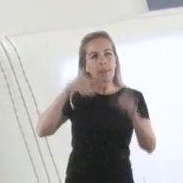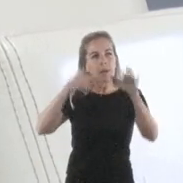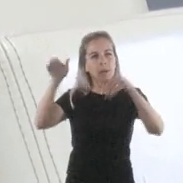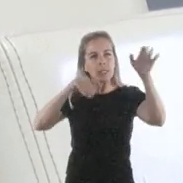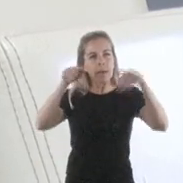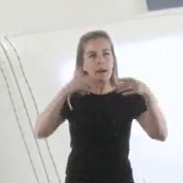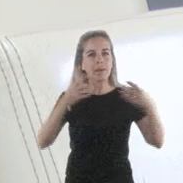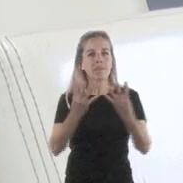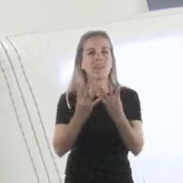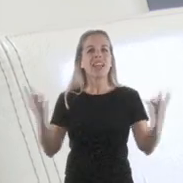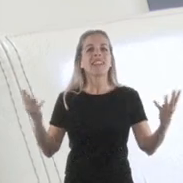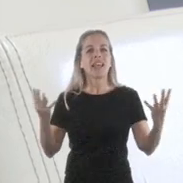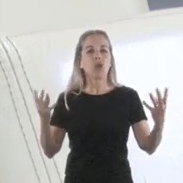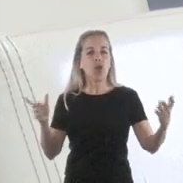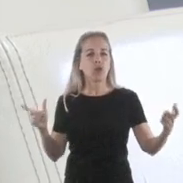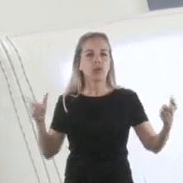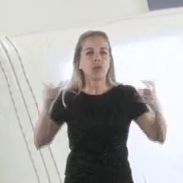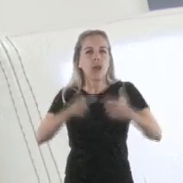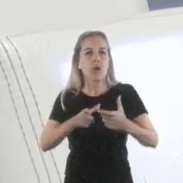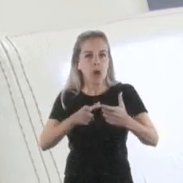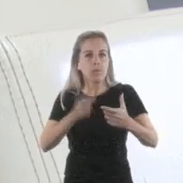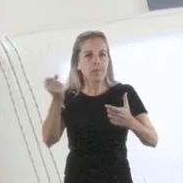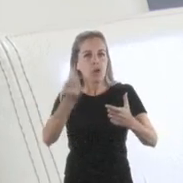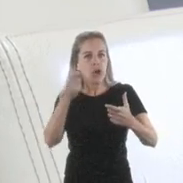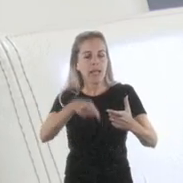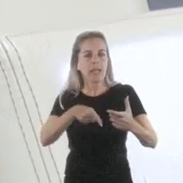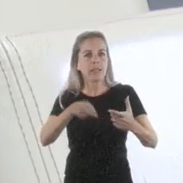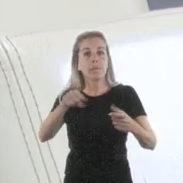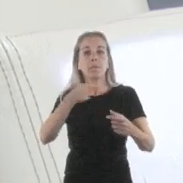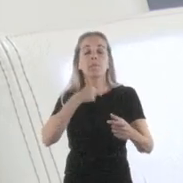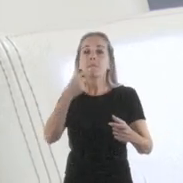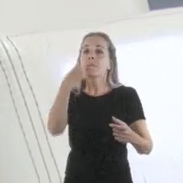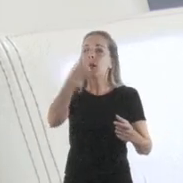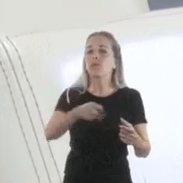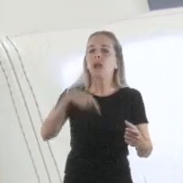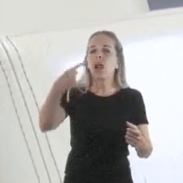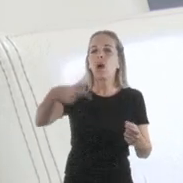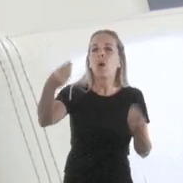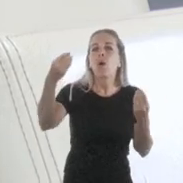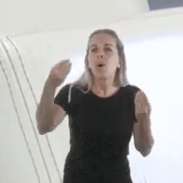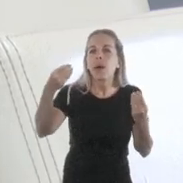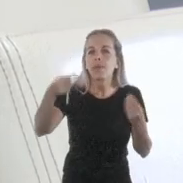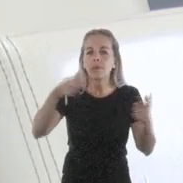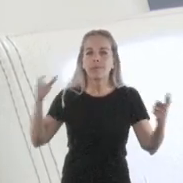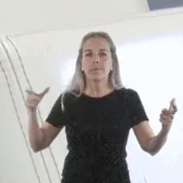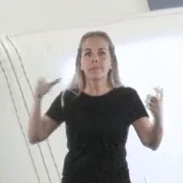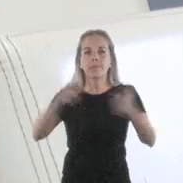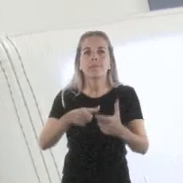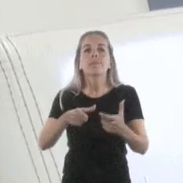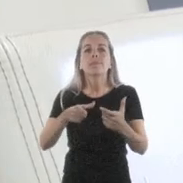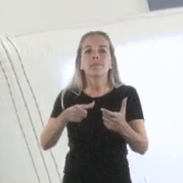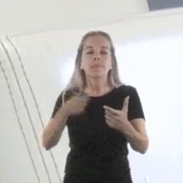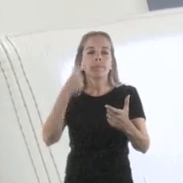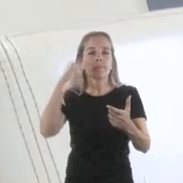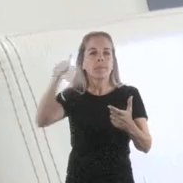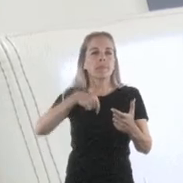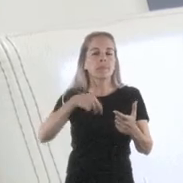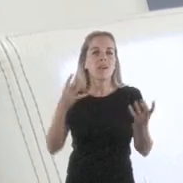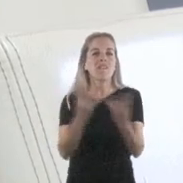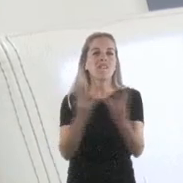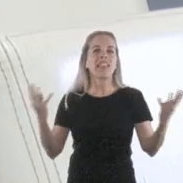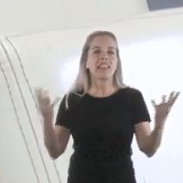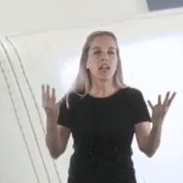del Frente de Todos. Te quería preguntar cuándo comenzaría a funcionar esa mesa